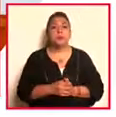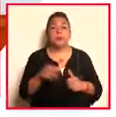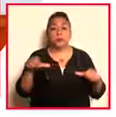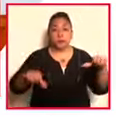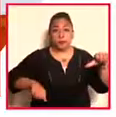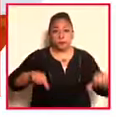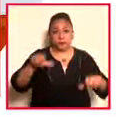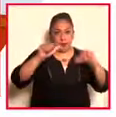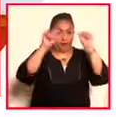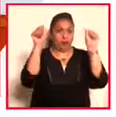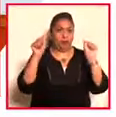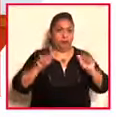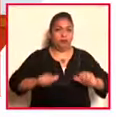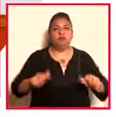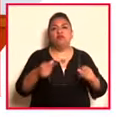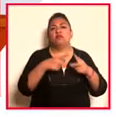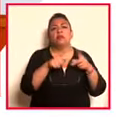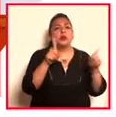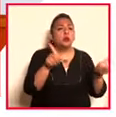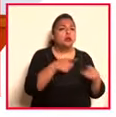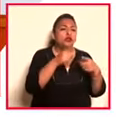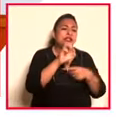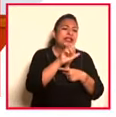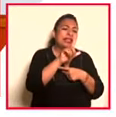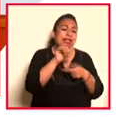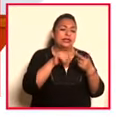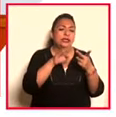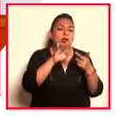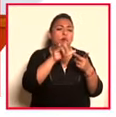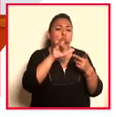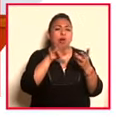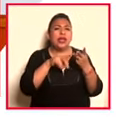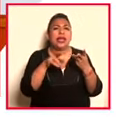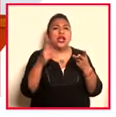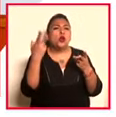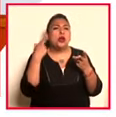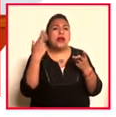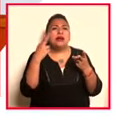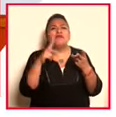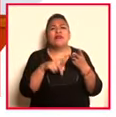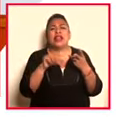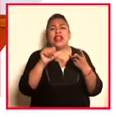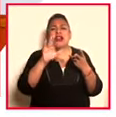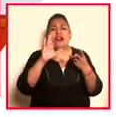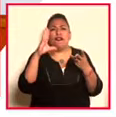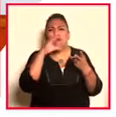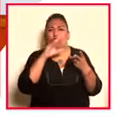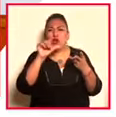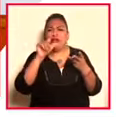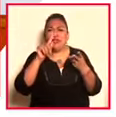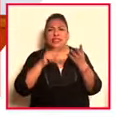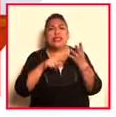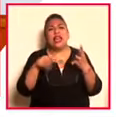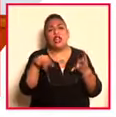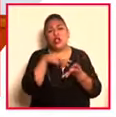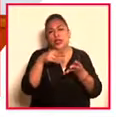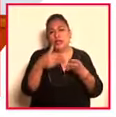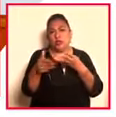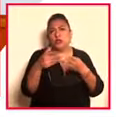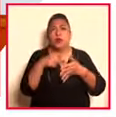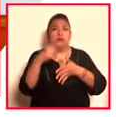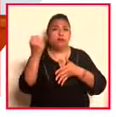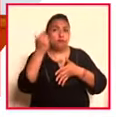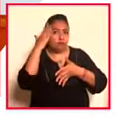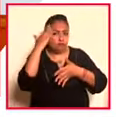actividades artísticas van desde la música clásica, el bolero y los ritmos afroantillanos hasta la danza contemporánea, las conferencias magistrales, las